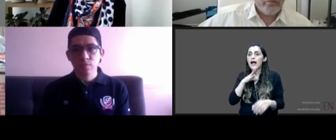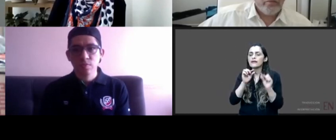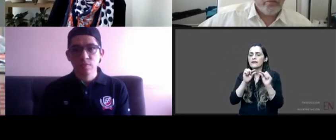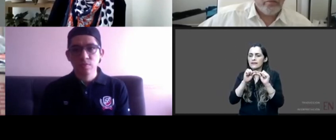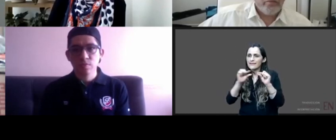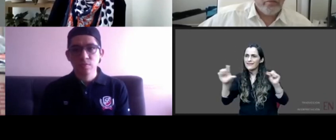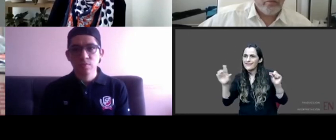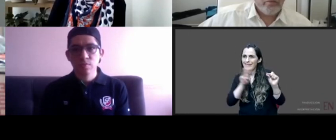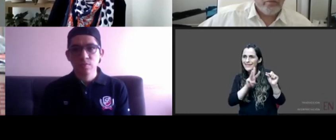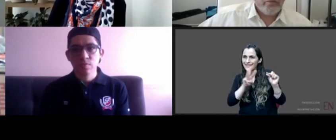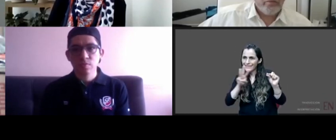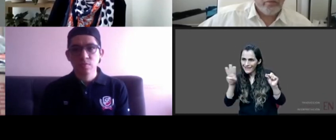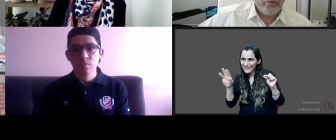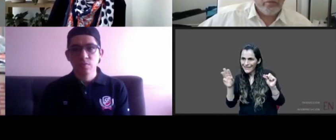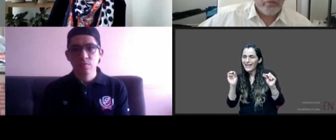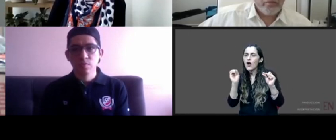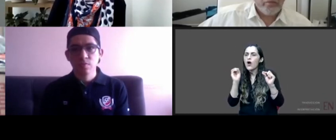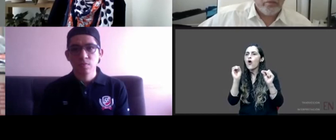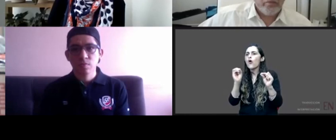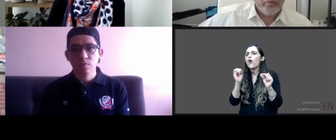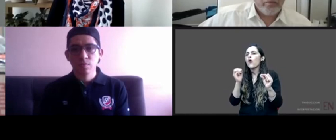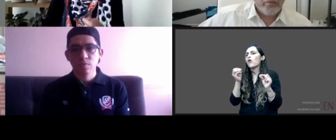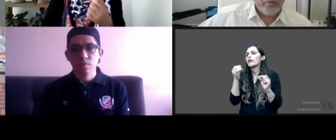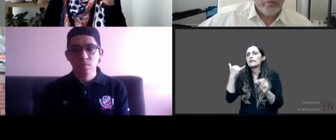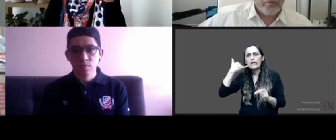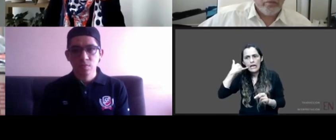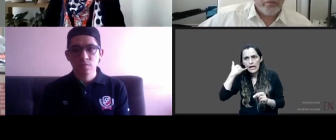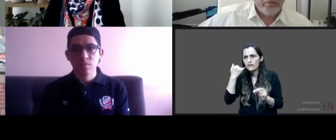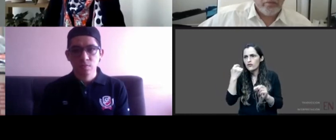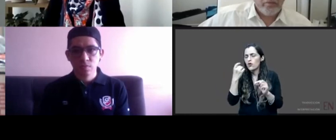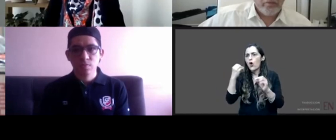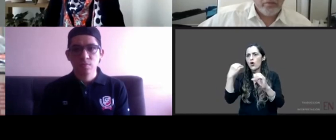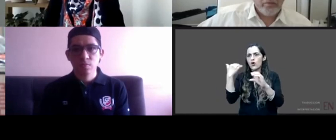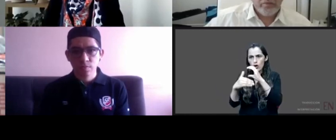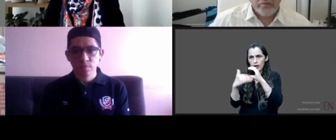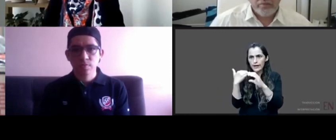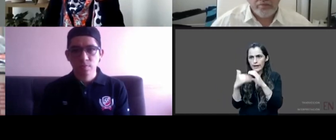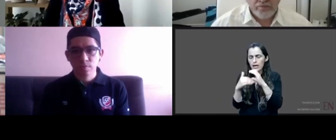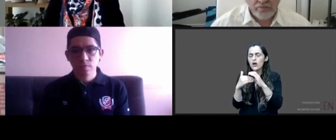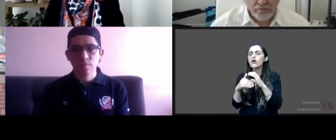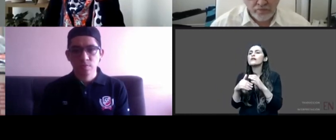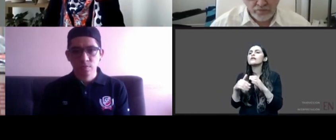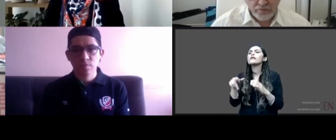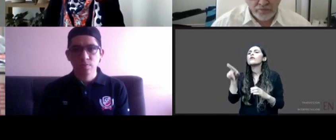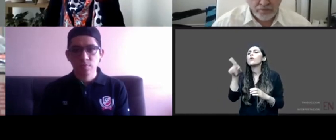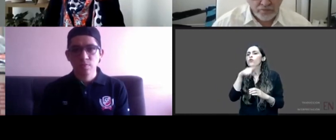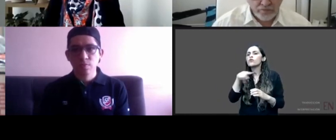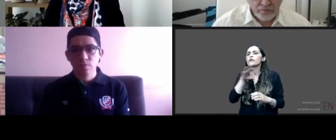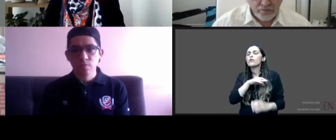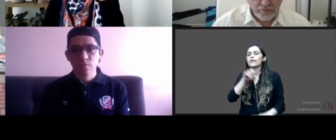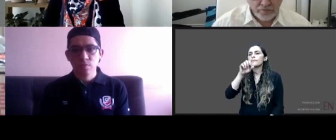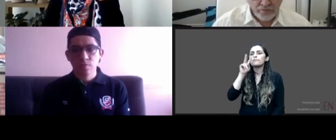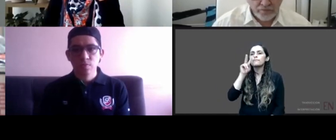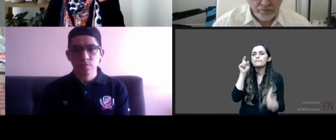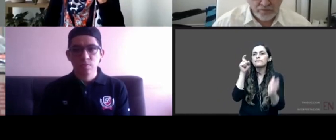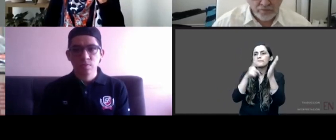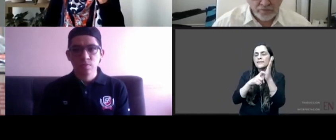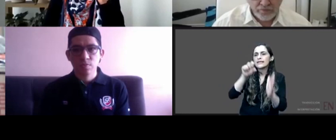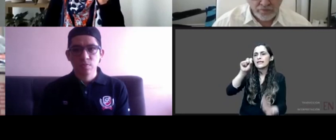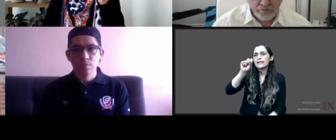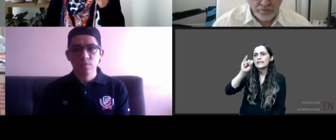un sitio que lo pueden buscar en las redes sociales de CIPINA. Ahí subimos